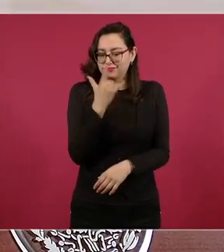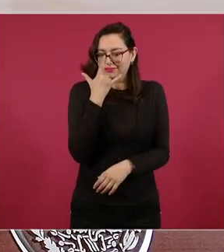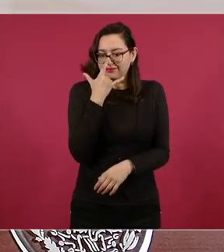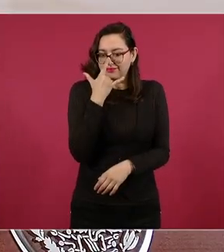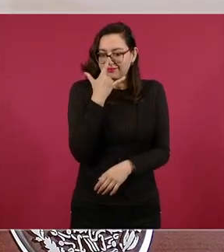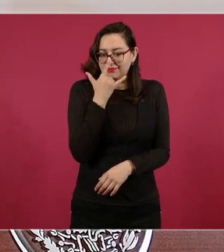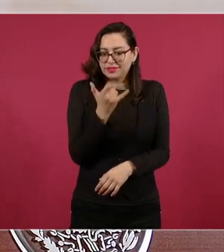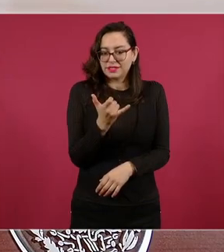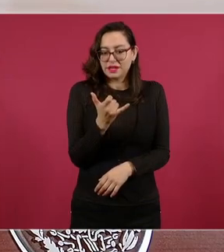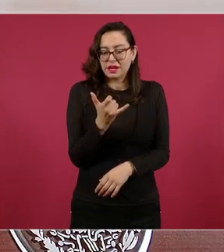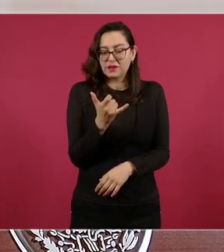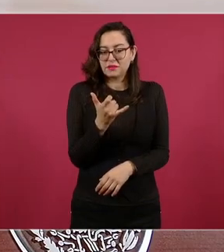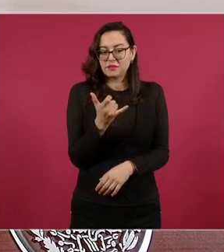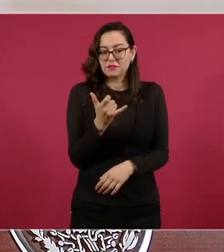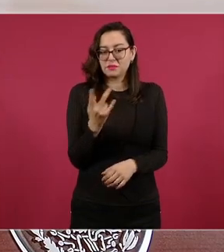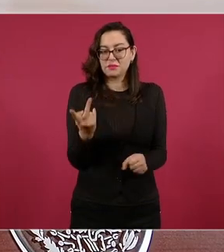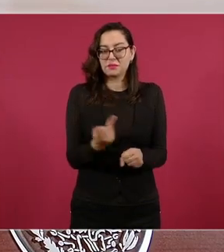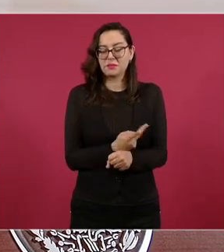no se cumplieron